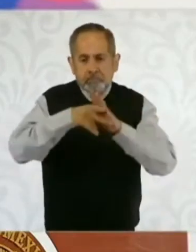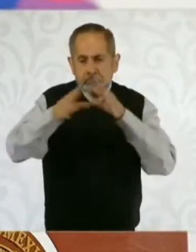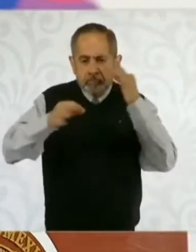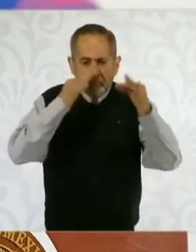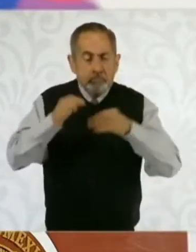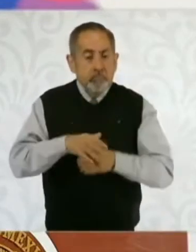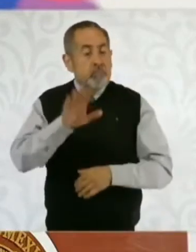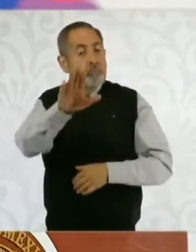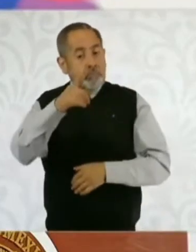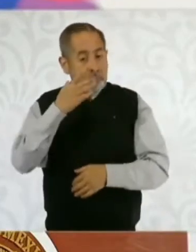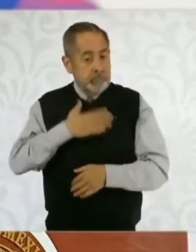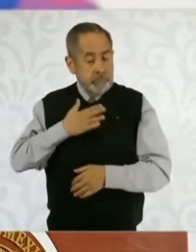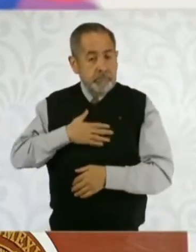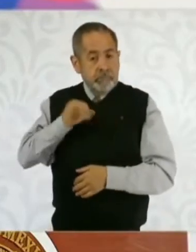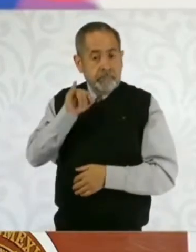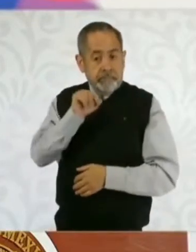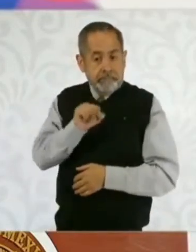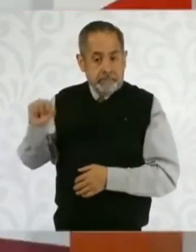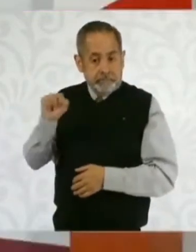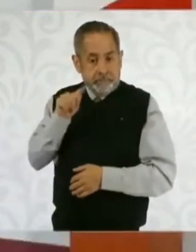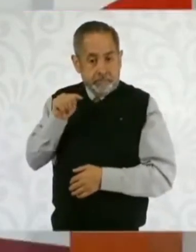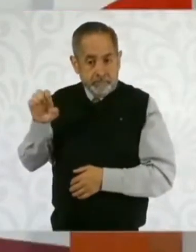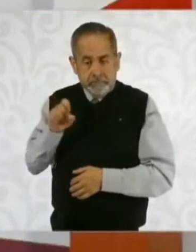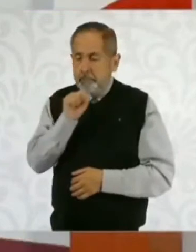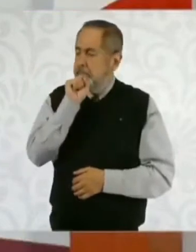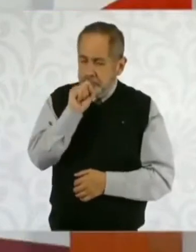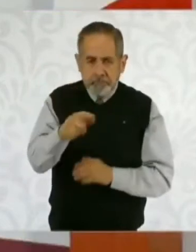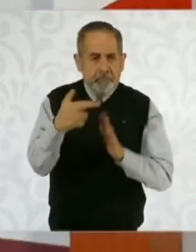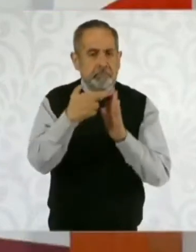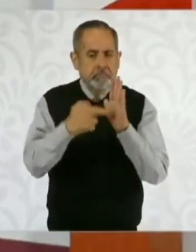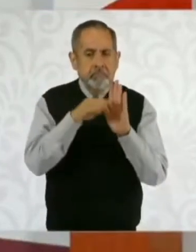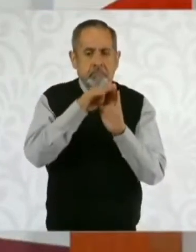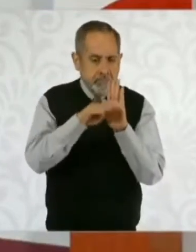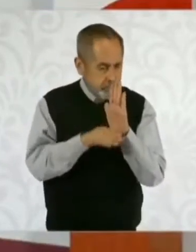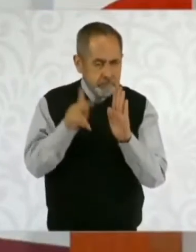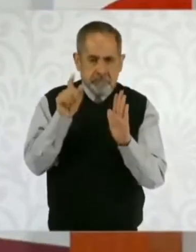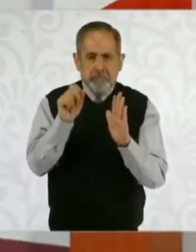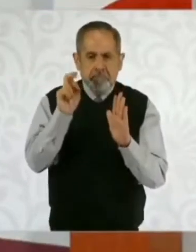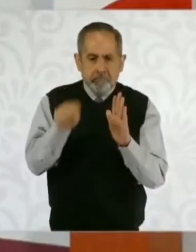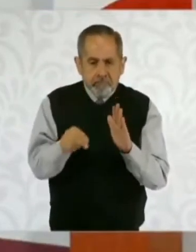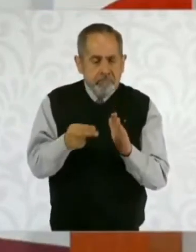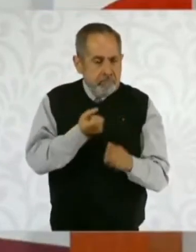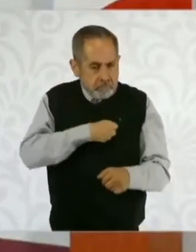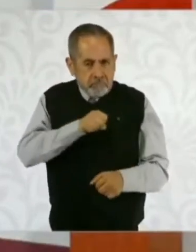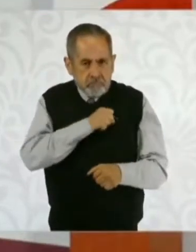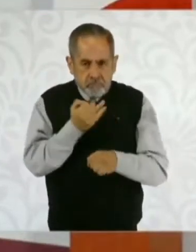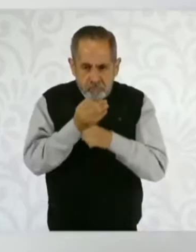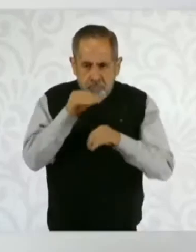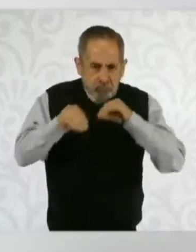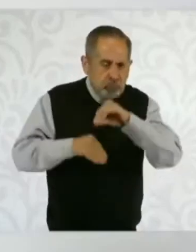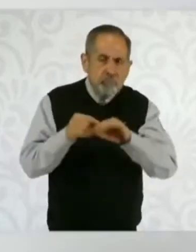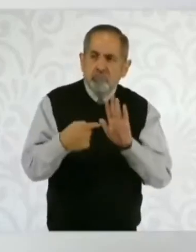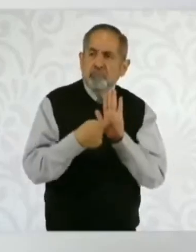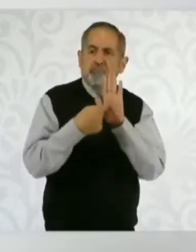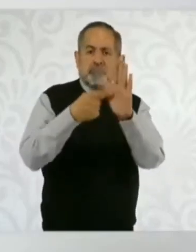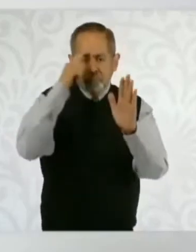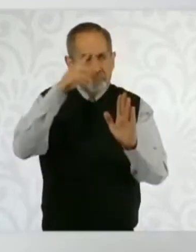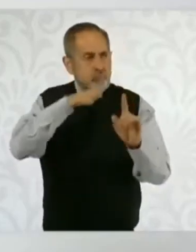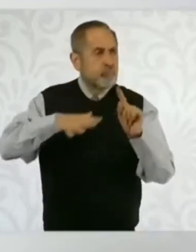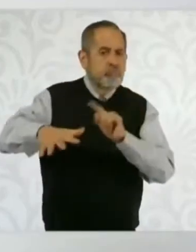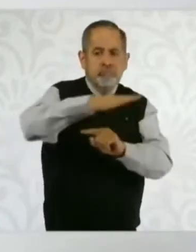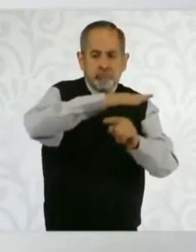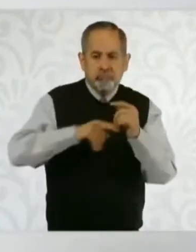caso del ISSSTE, evidentemente vamos a seguir todos los lineamientos del plan de salud que se está presentando para todo el